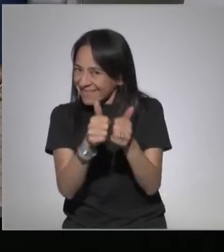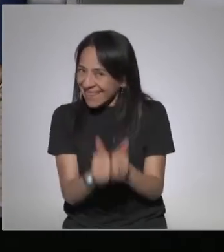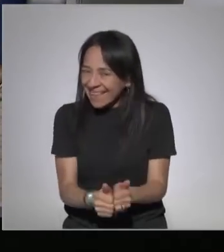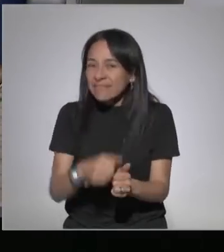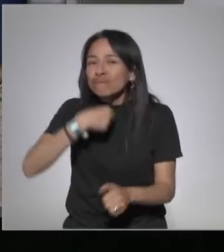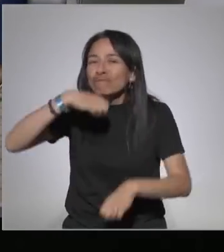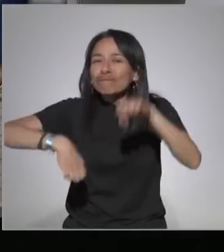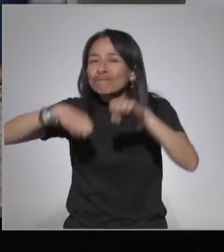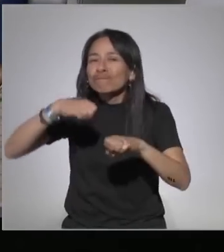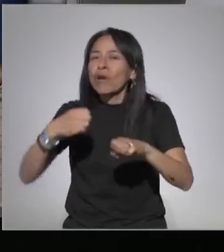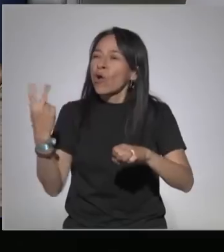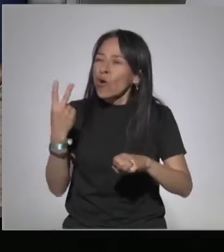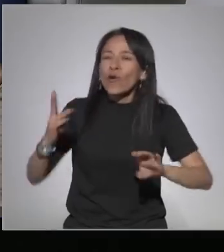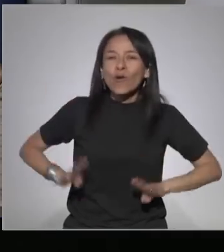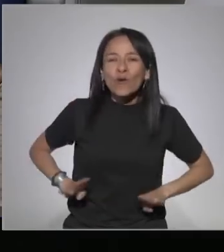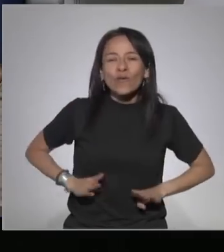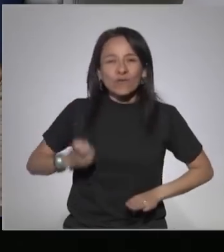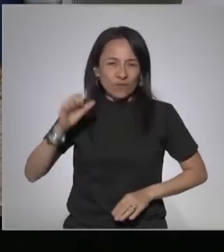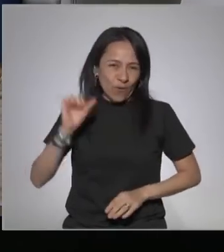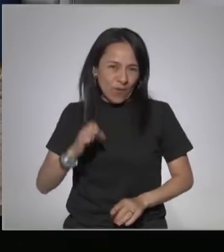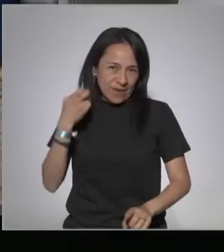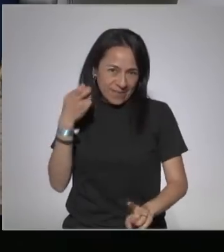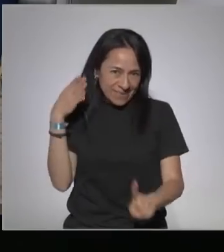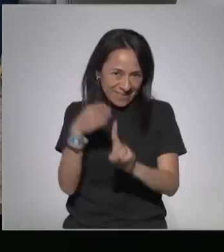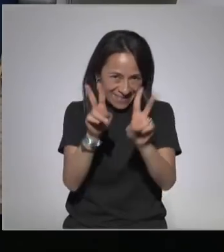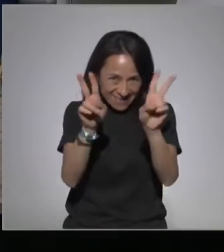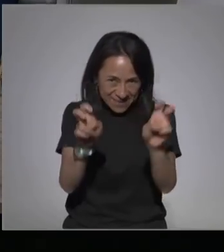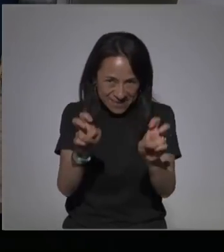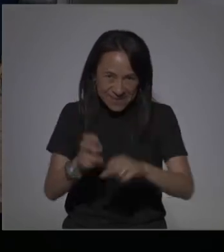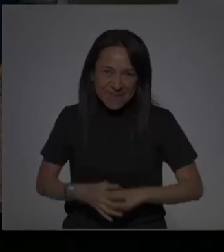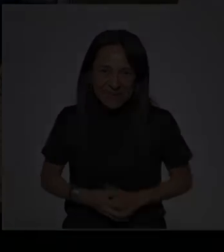vejez, el tema que estamos tratando hoy.